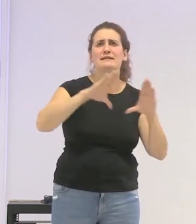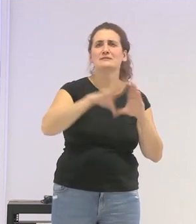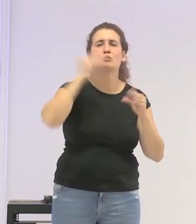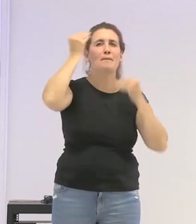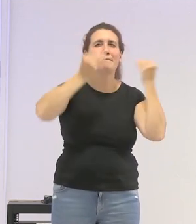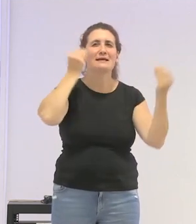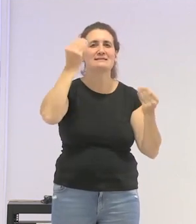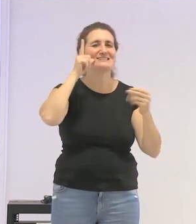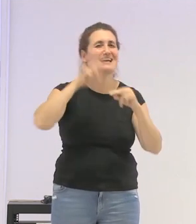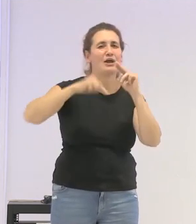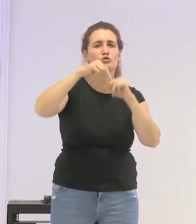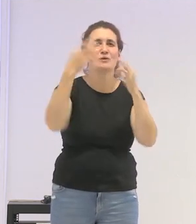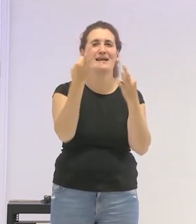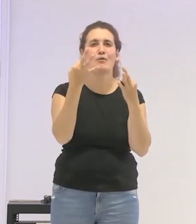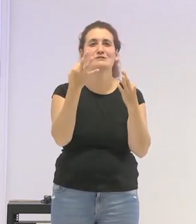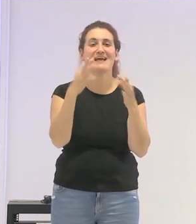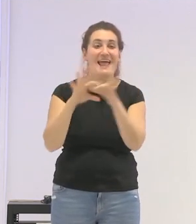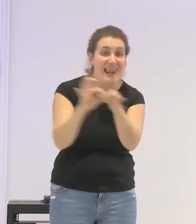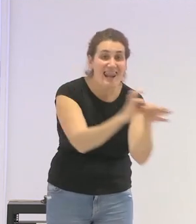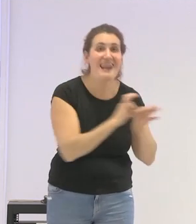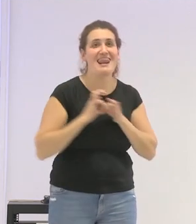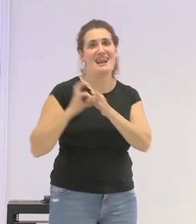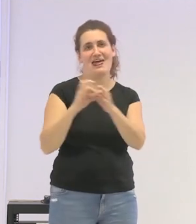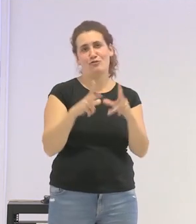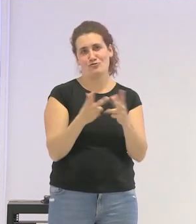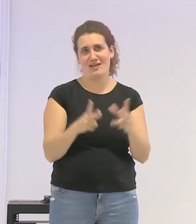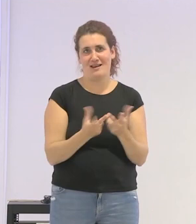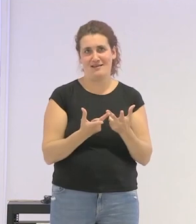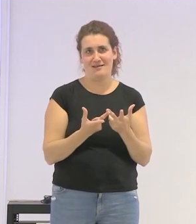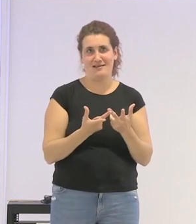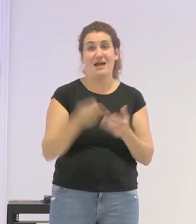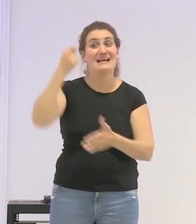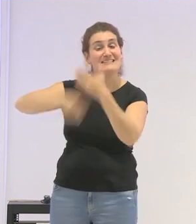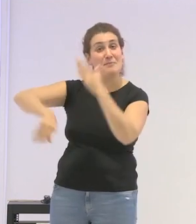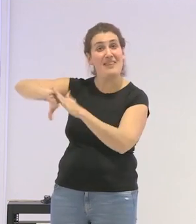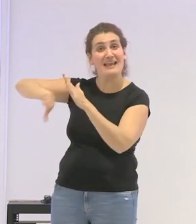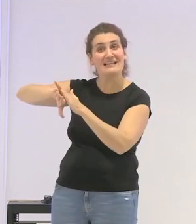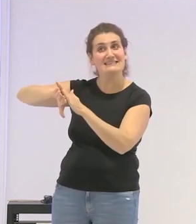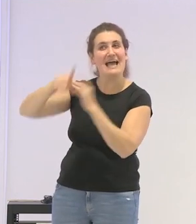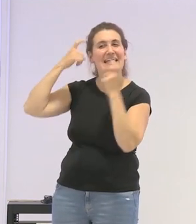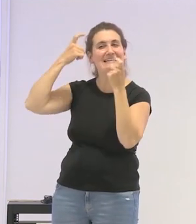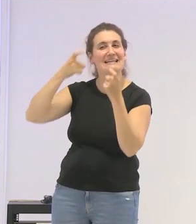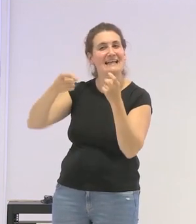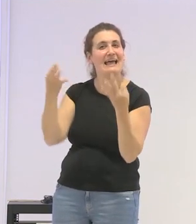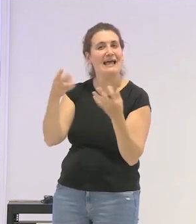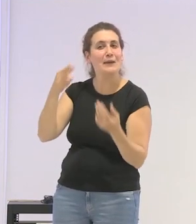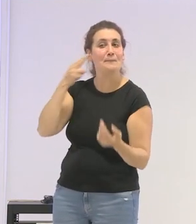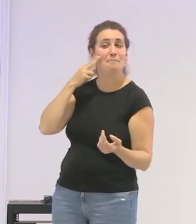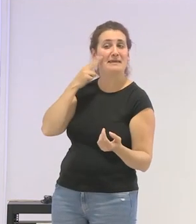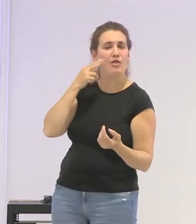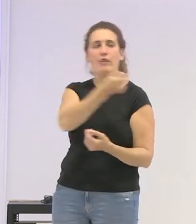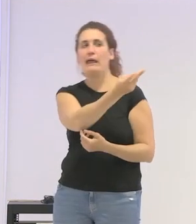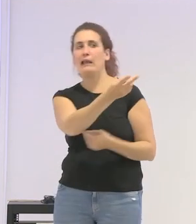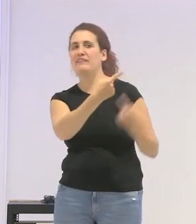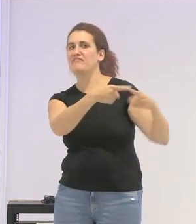que reconstruir es como el lazo social, ¿no? Decíamos, si la extrema derecha lo que hace es que intentar que tengas miedo del diferente, del otro,